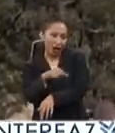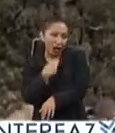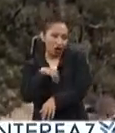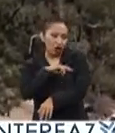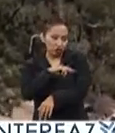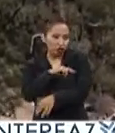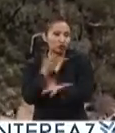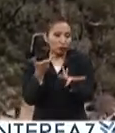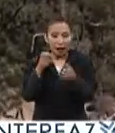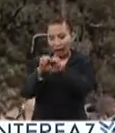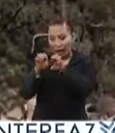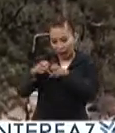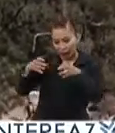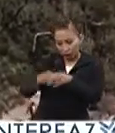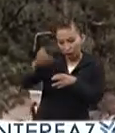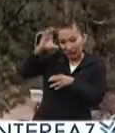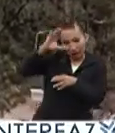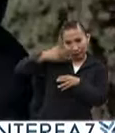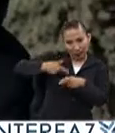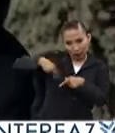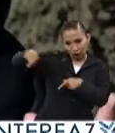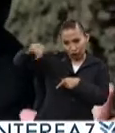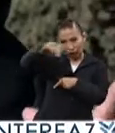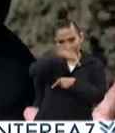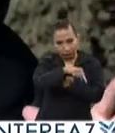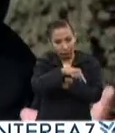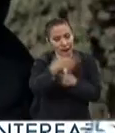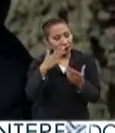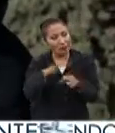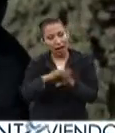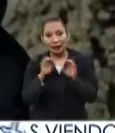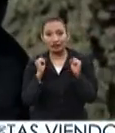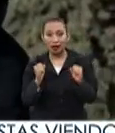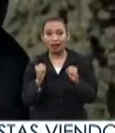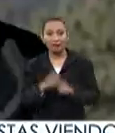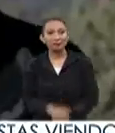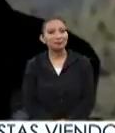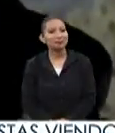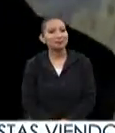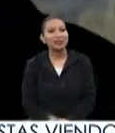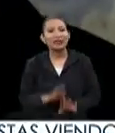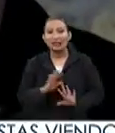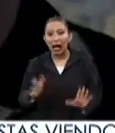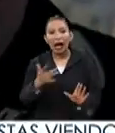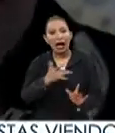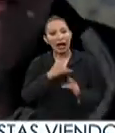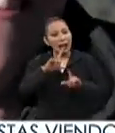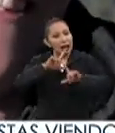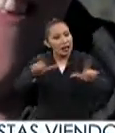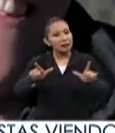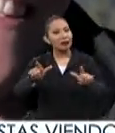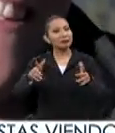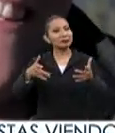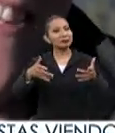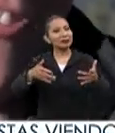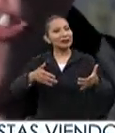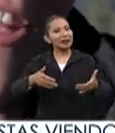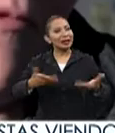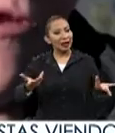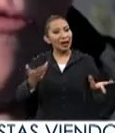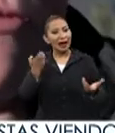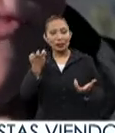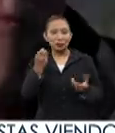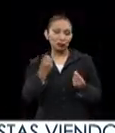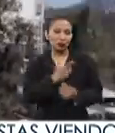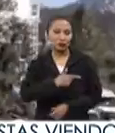para nosotros, para el equipo de científicos, es la más intensa, ¿no? Ya nos sentimos listos, ¿no? Y eso